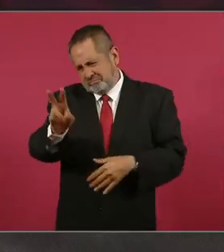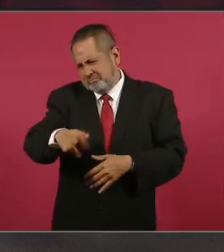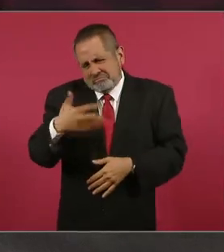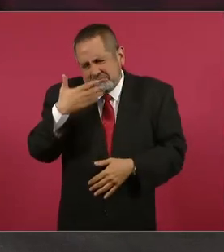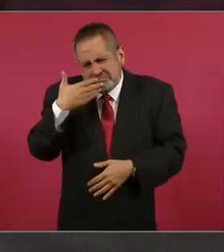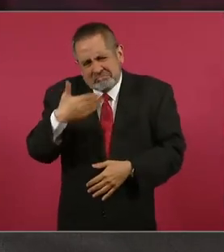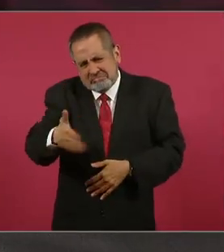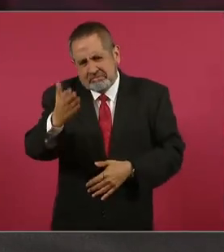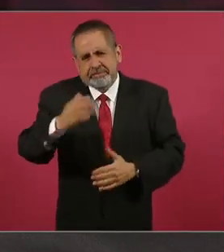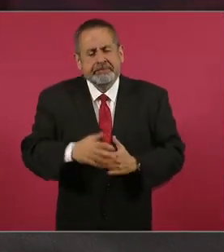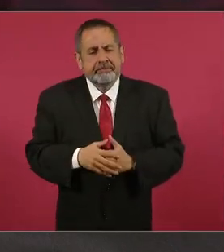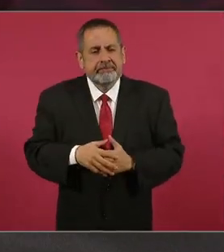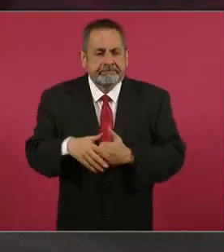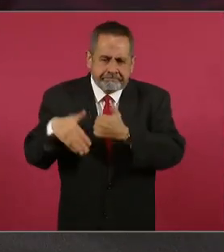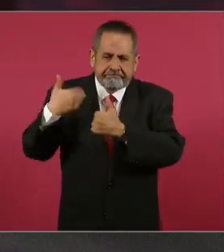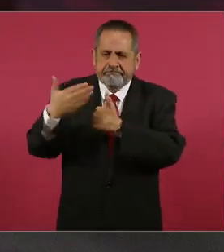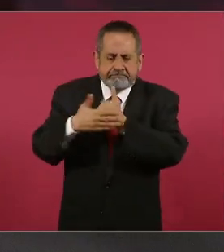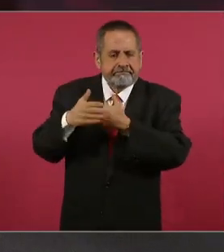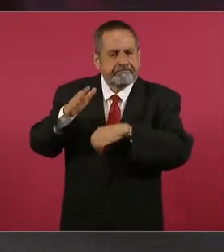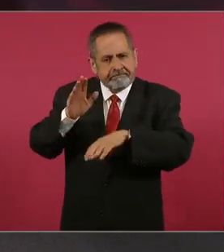porque se va a intensificar